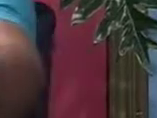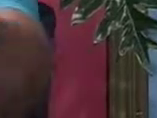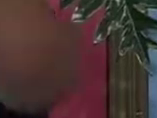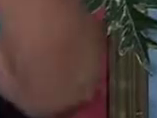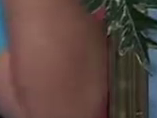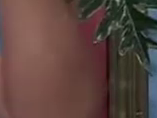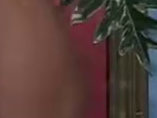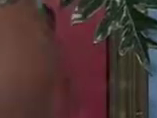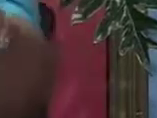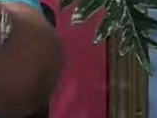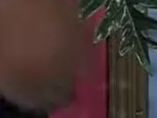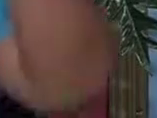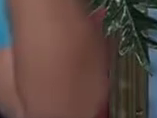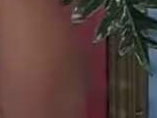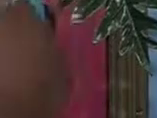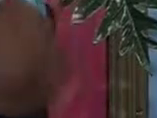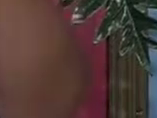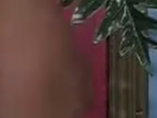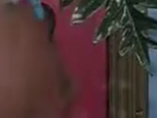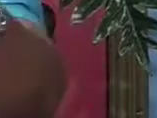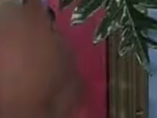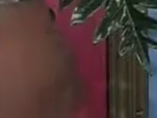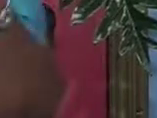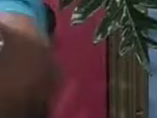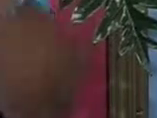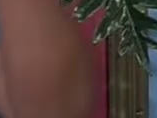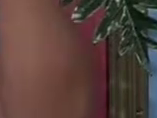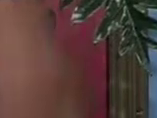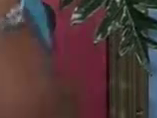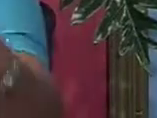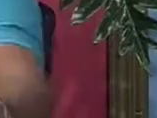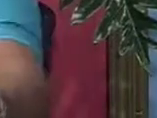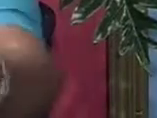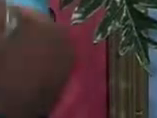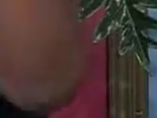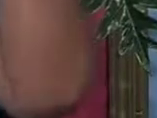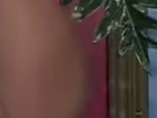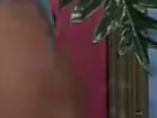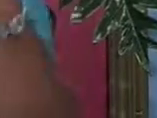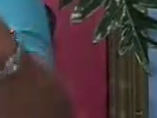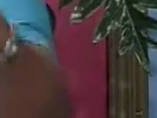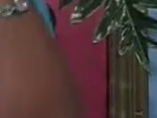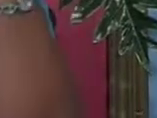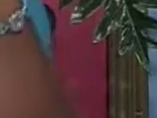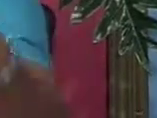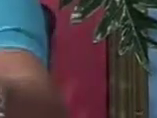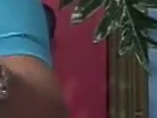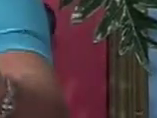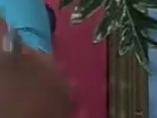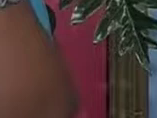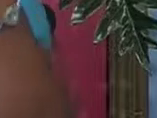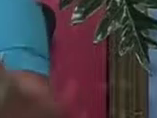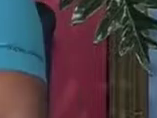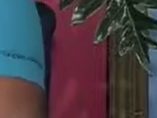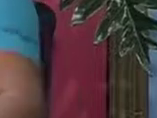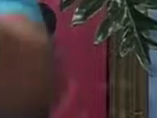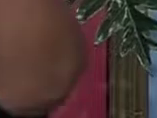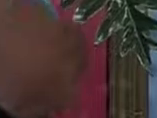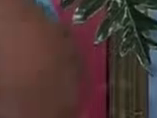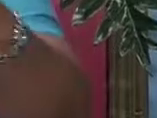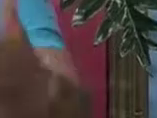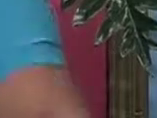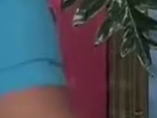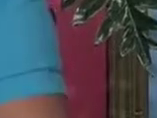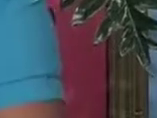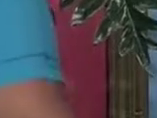iglesia vendrá un río vendrá un mar un océano de gente a nuestras Iglesias Porque el Señor añadirá los que han de ser falta